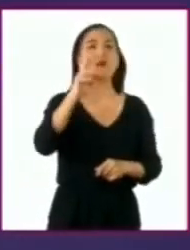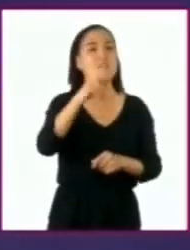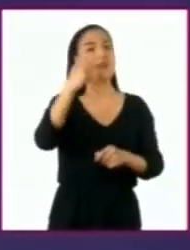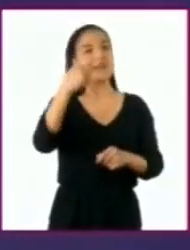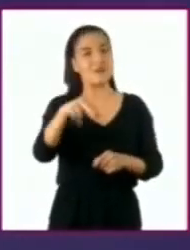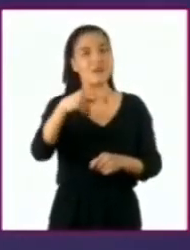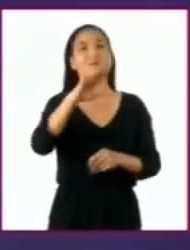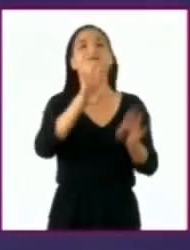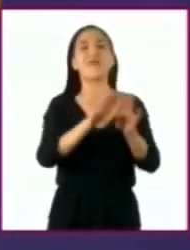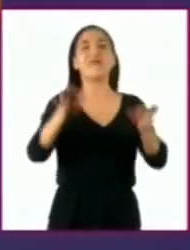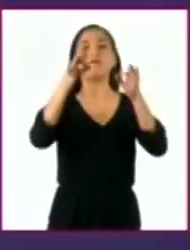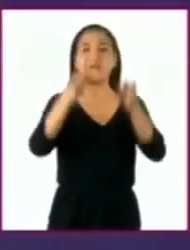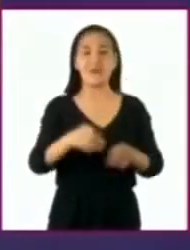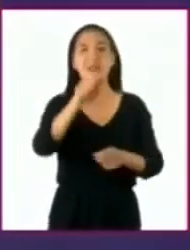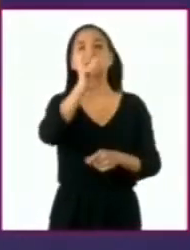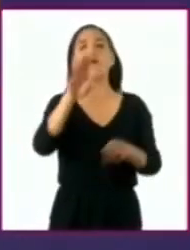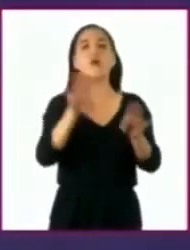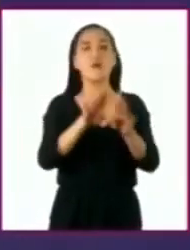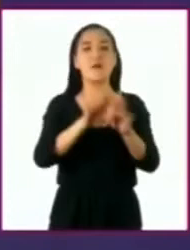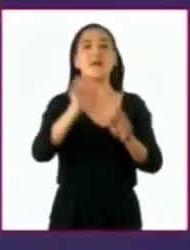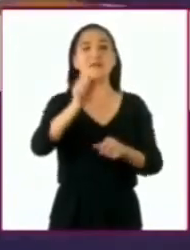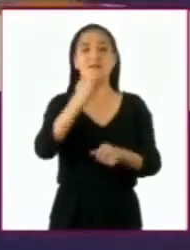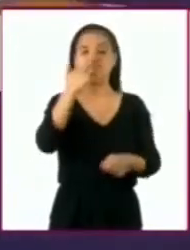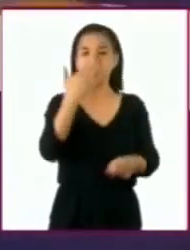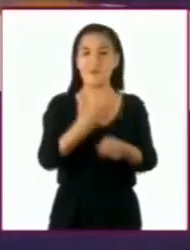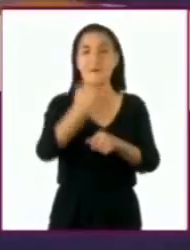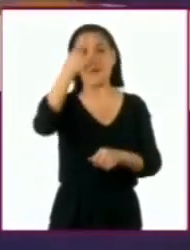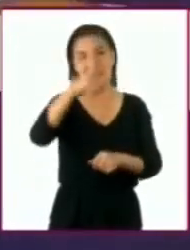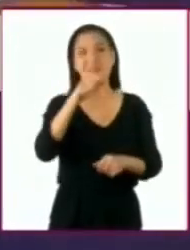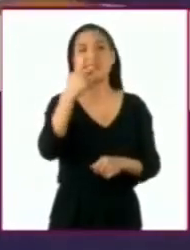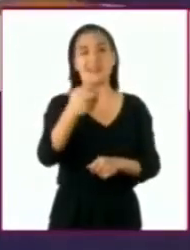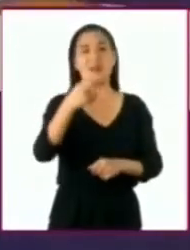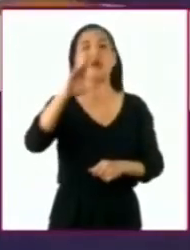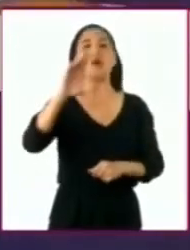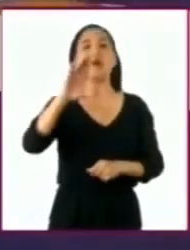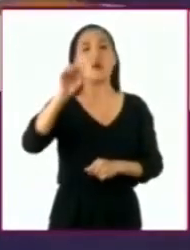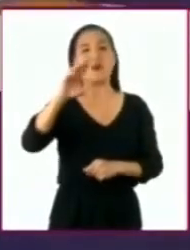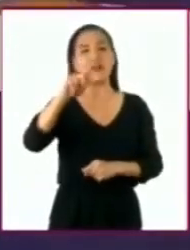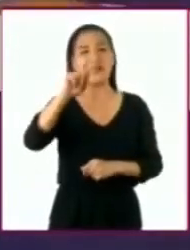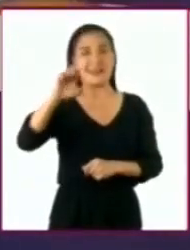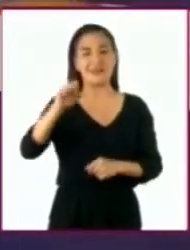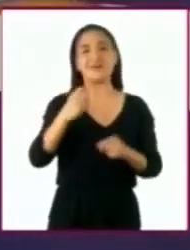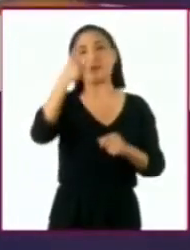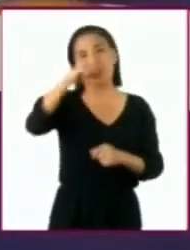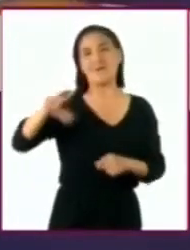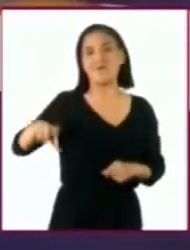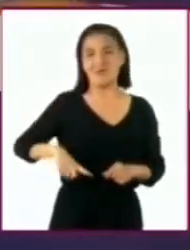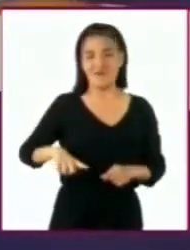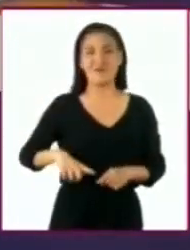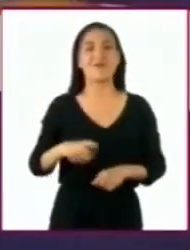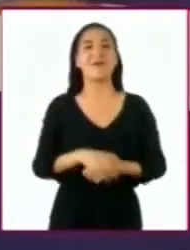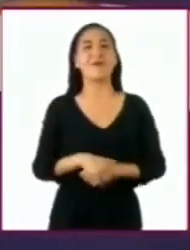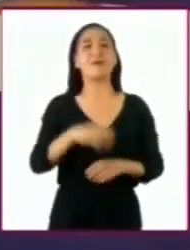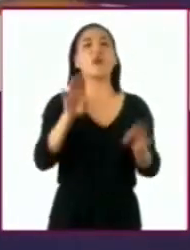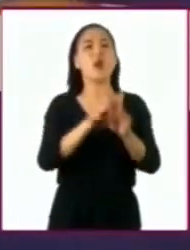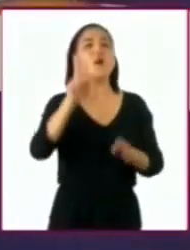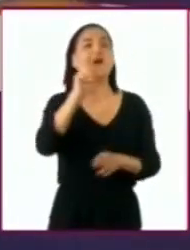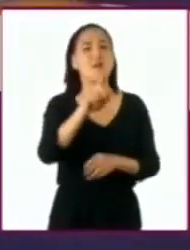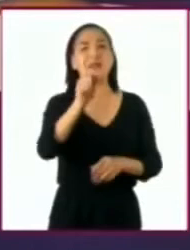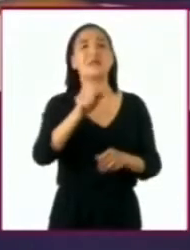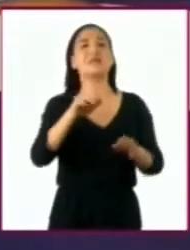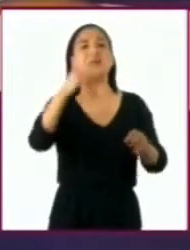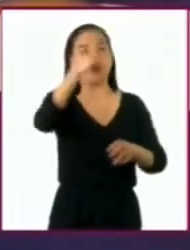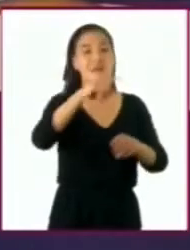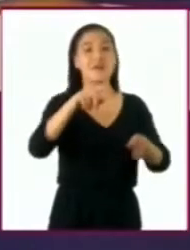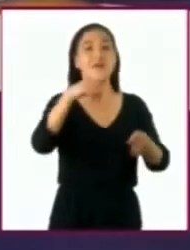al igual que el cargo de gobernador para Cortés. De esta forma, autorizó que los demás conquistadores administraran una extensión de tierra